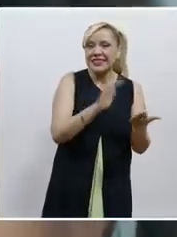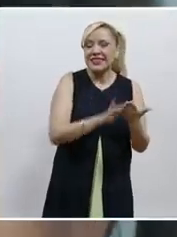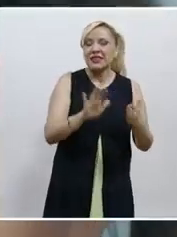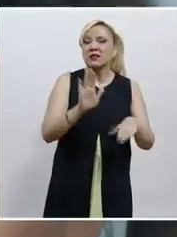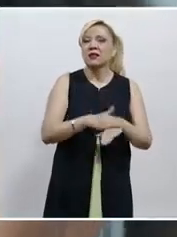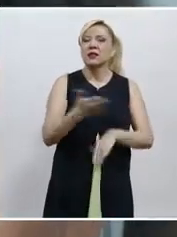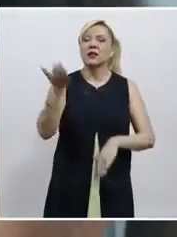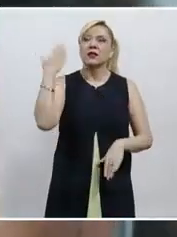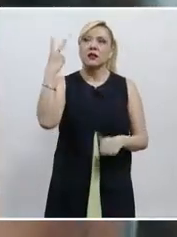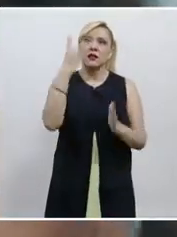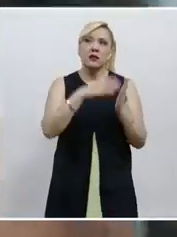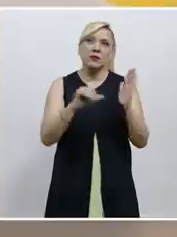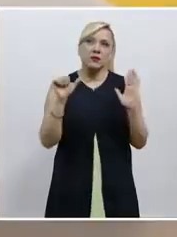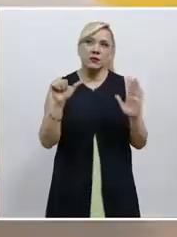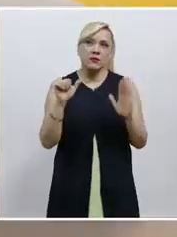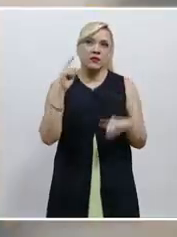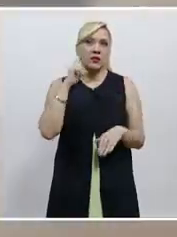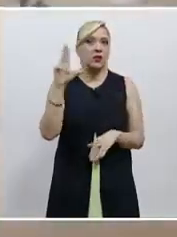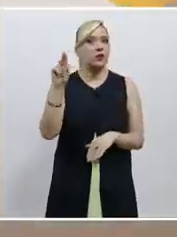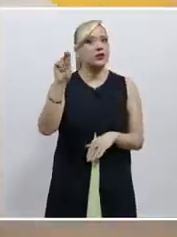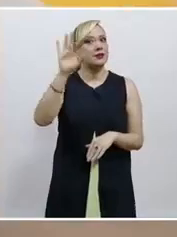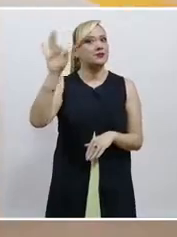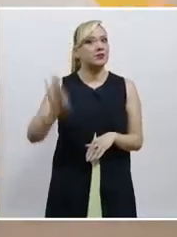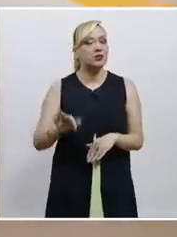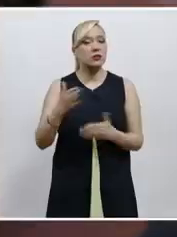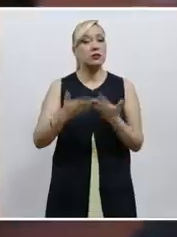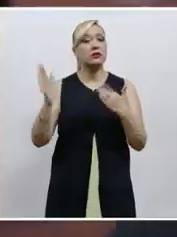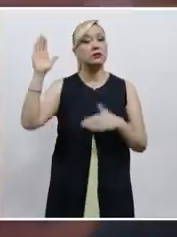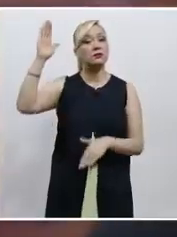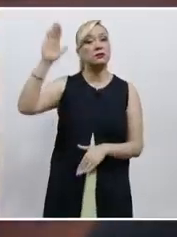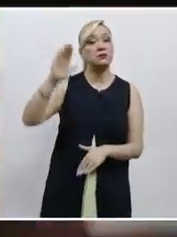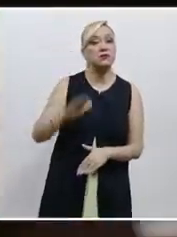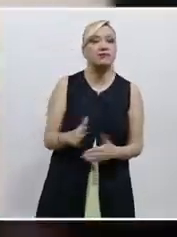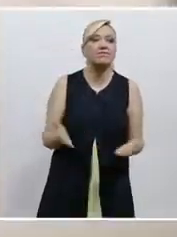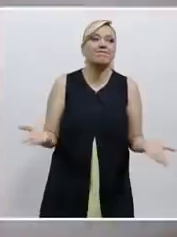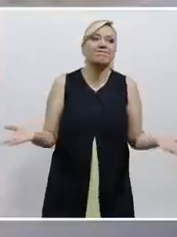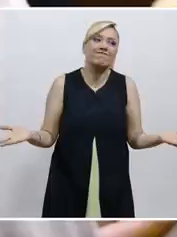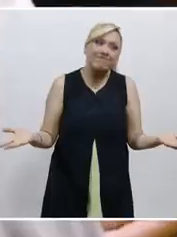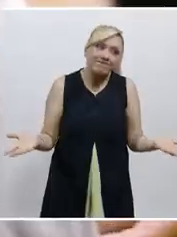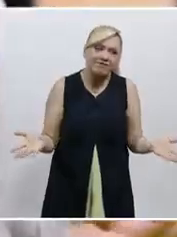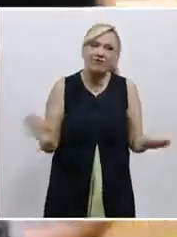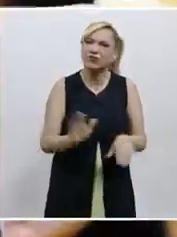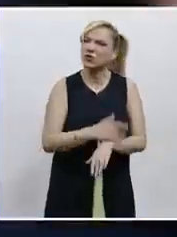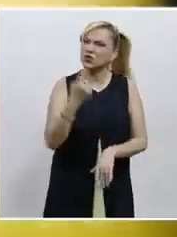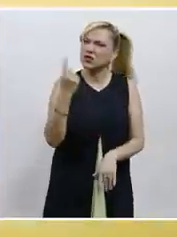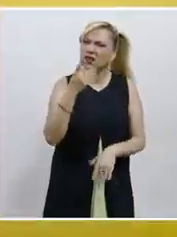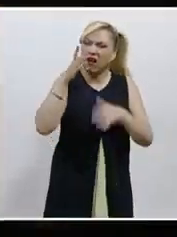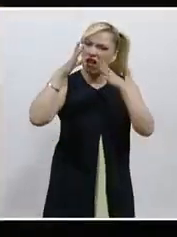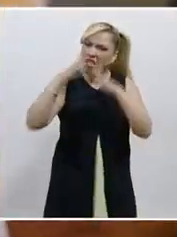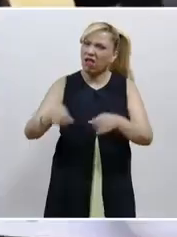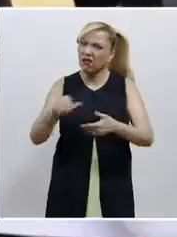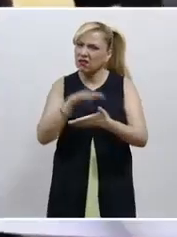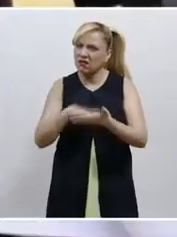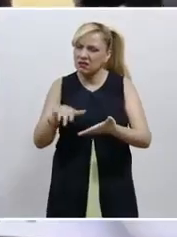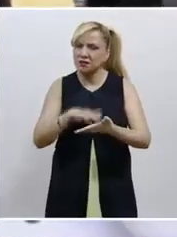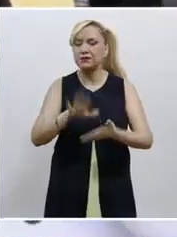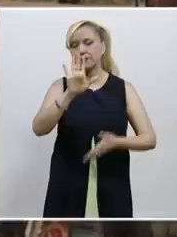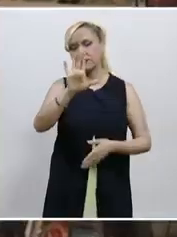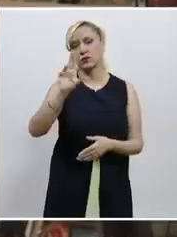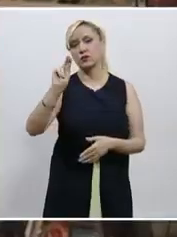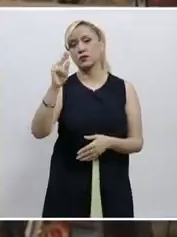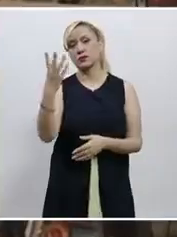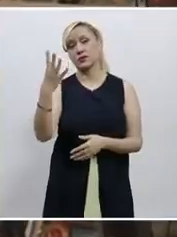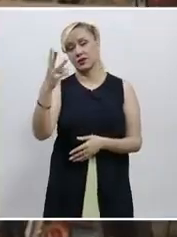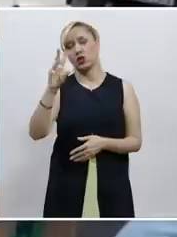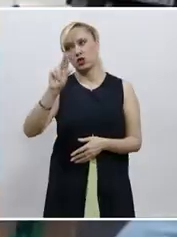en 2016 era superior al 80%. Algunas razones podrían explicar este desinterés por la lectura son que el